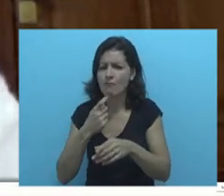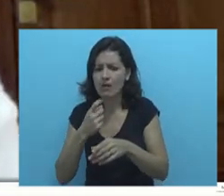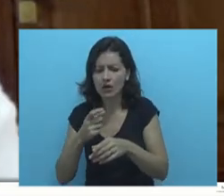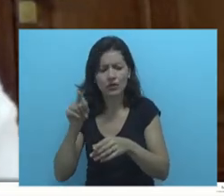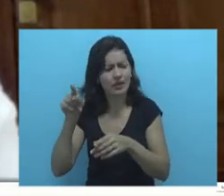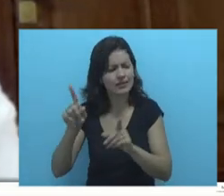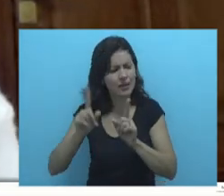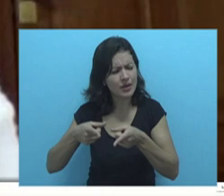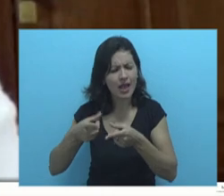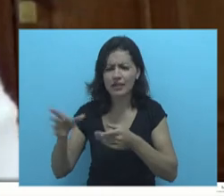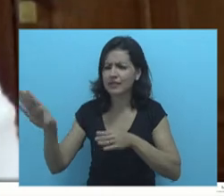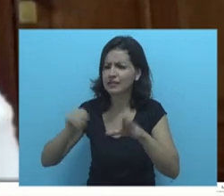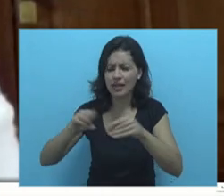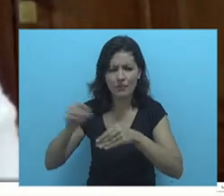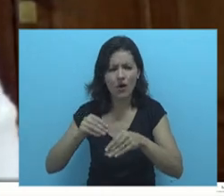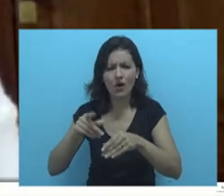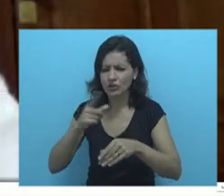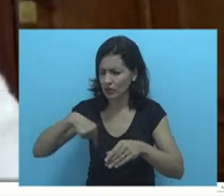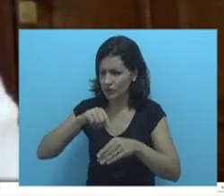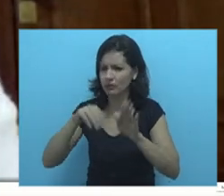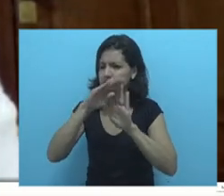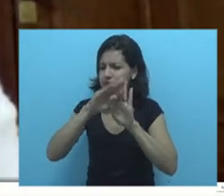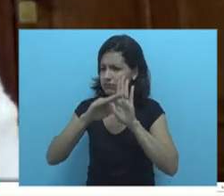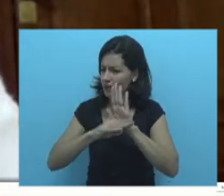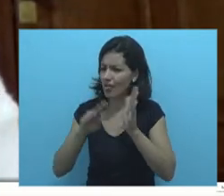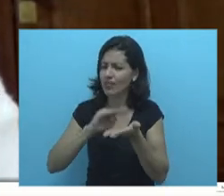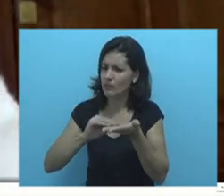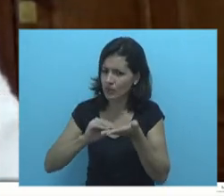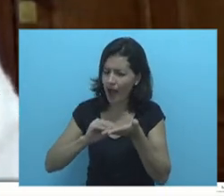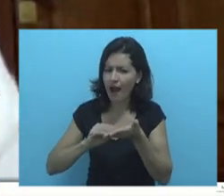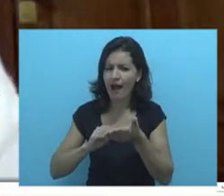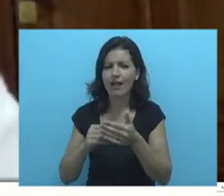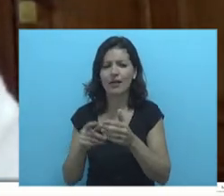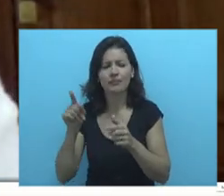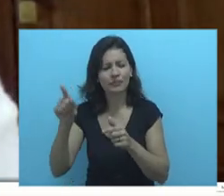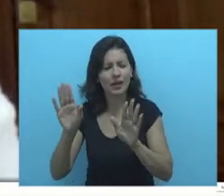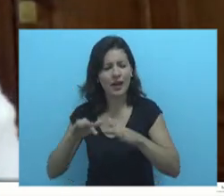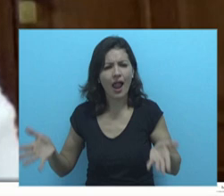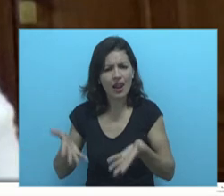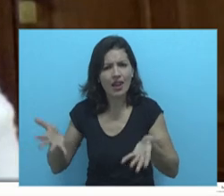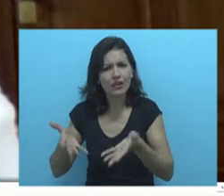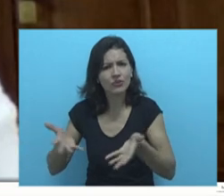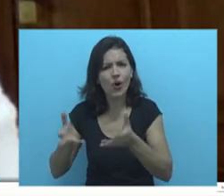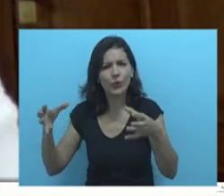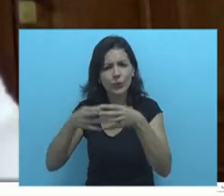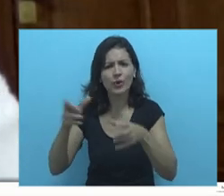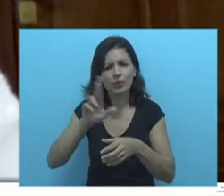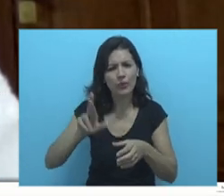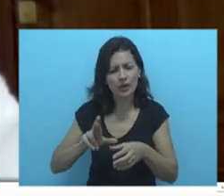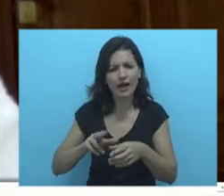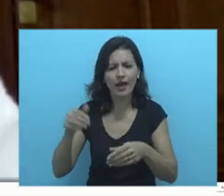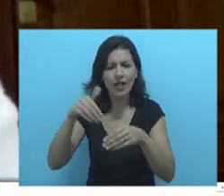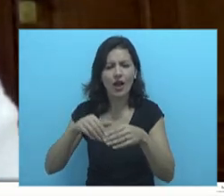creyó en muchas de nosotras para ocupar estas bancas en representación de la gente. Ese feminista que alentó a un montón de compañeras en la Cámara